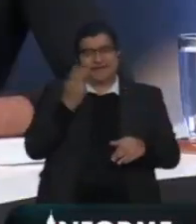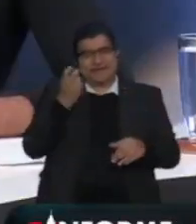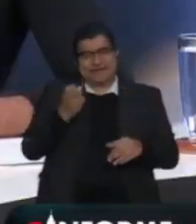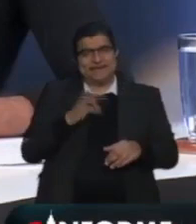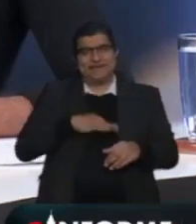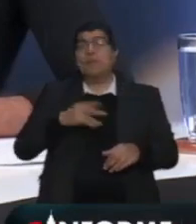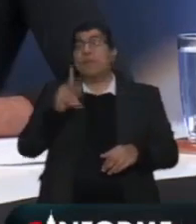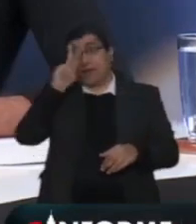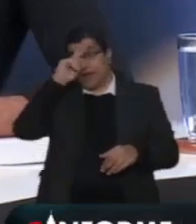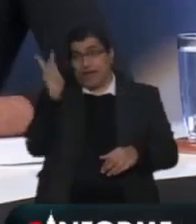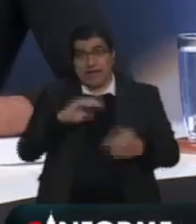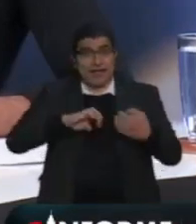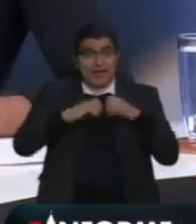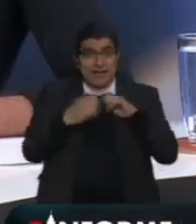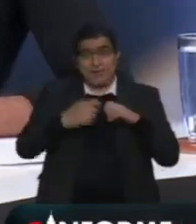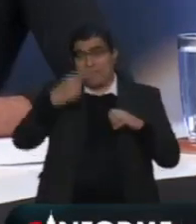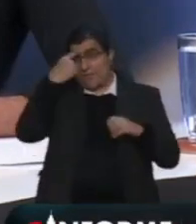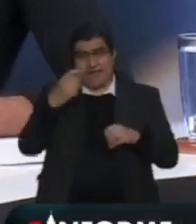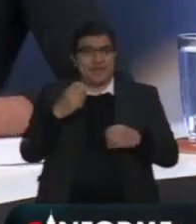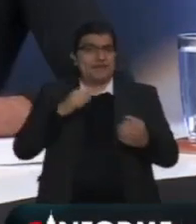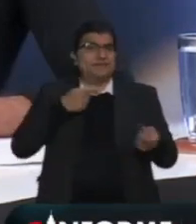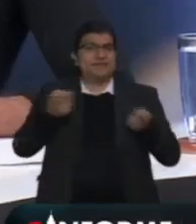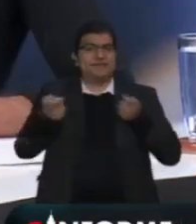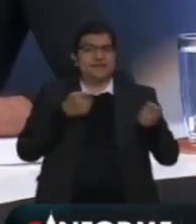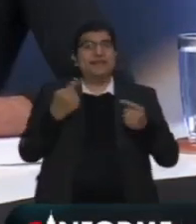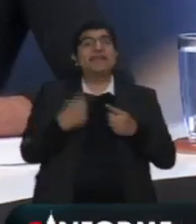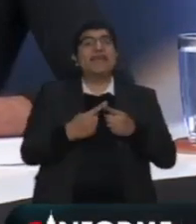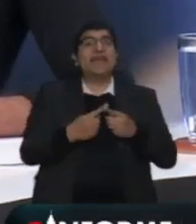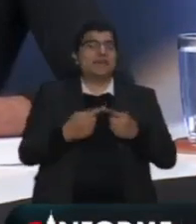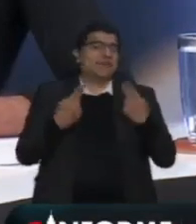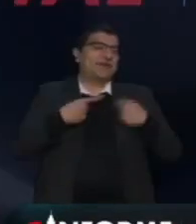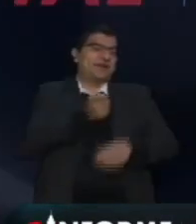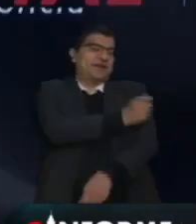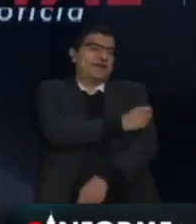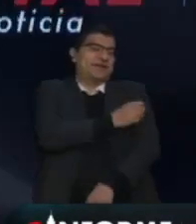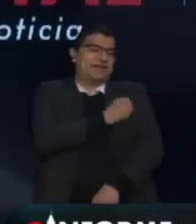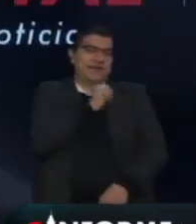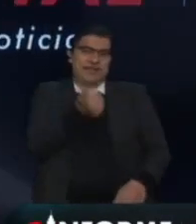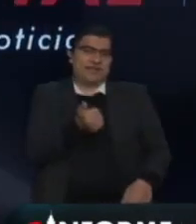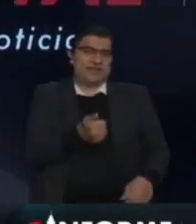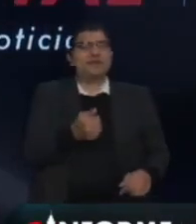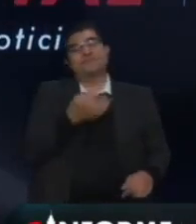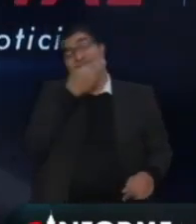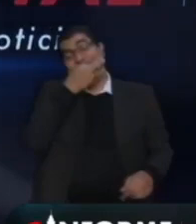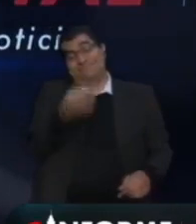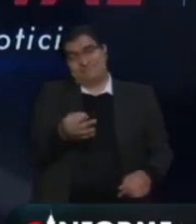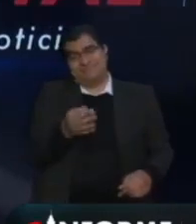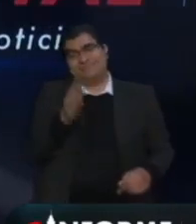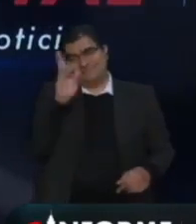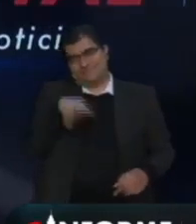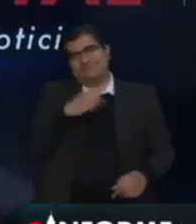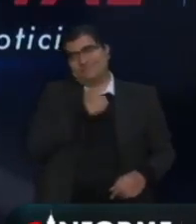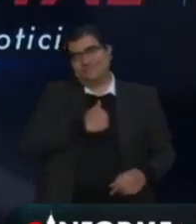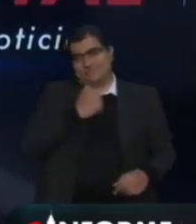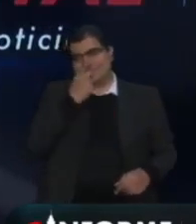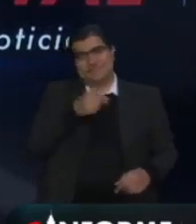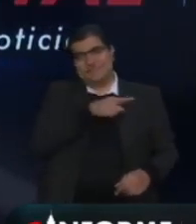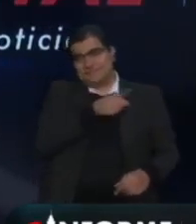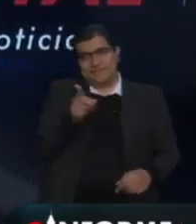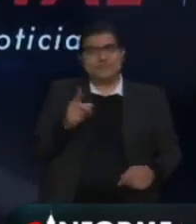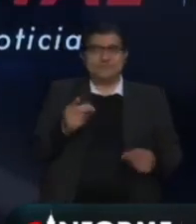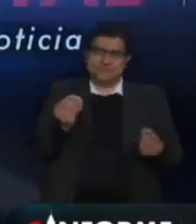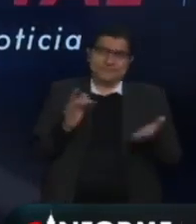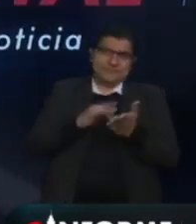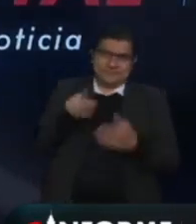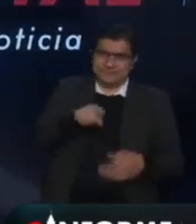Los peores enemigos para controlar esta pandemia son los no vacunados, que de alguna manera yo también, es muy triste lo que digo, pero también les